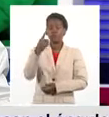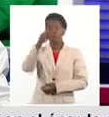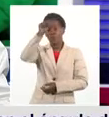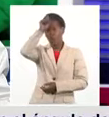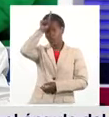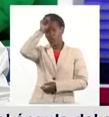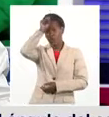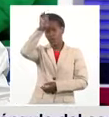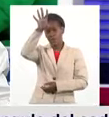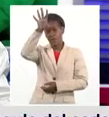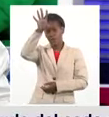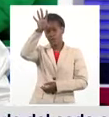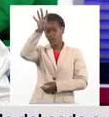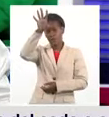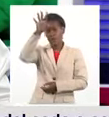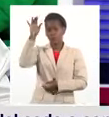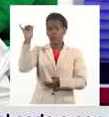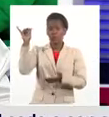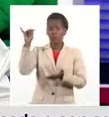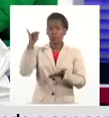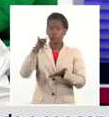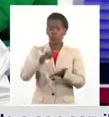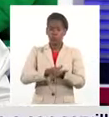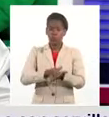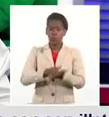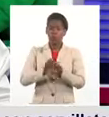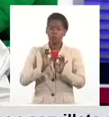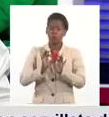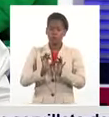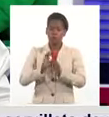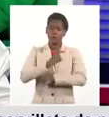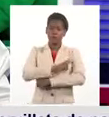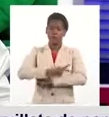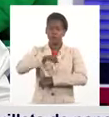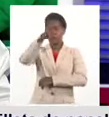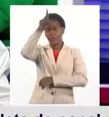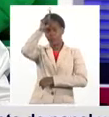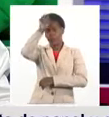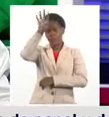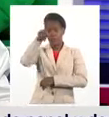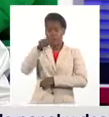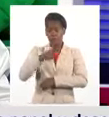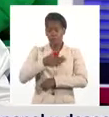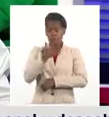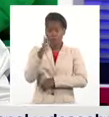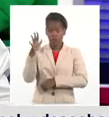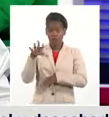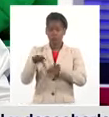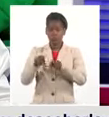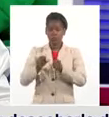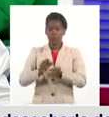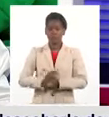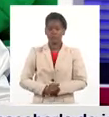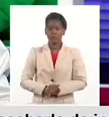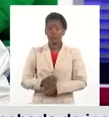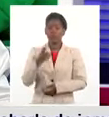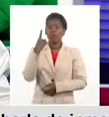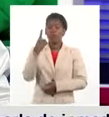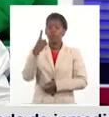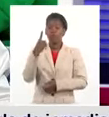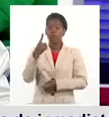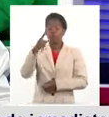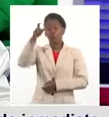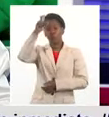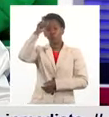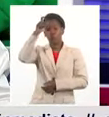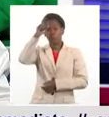provincia, importado de Alemania. Se diagnostica también un congolés como consecuencia de la transmisión autóctona